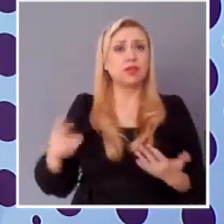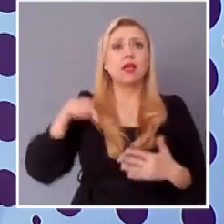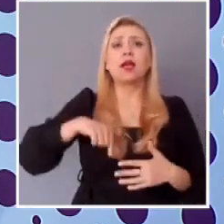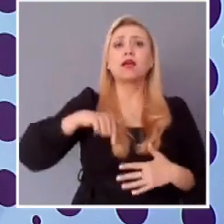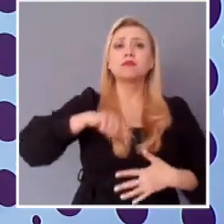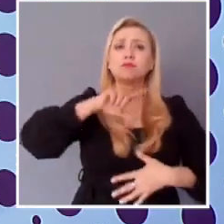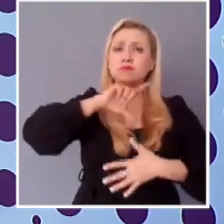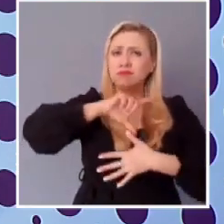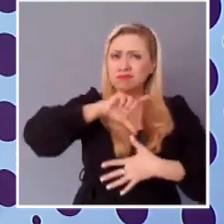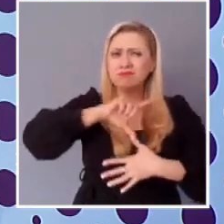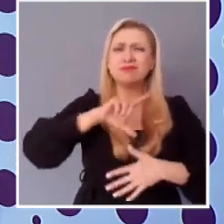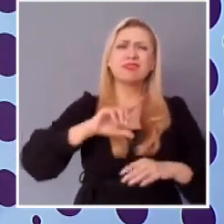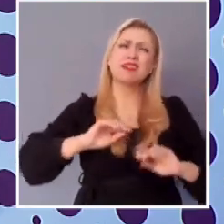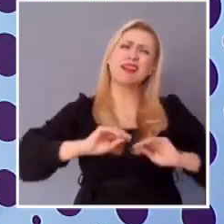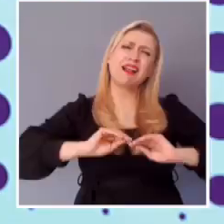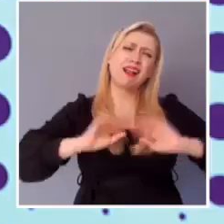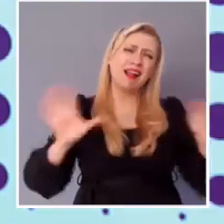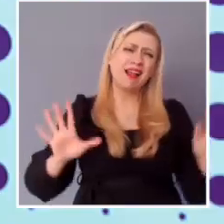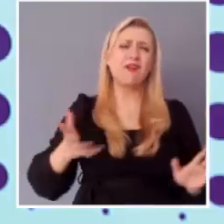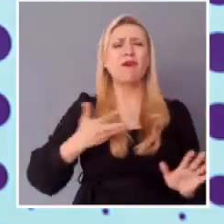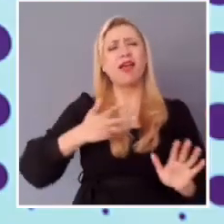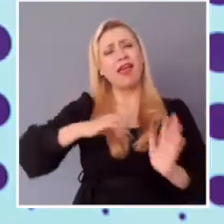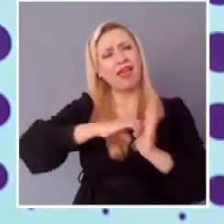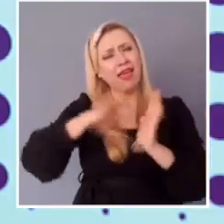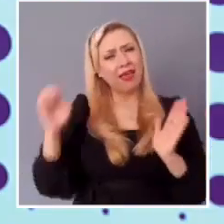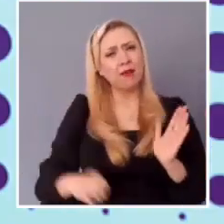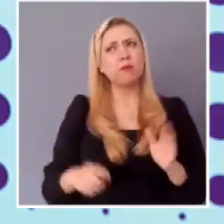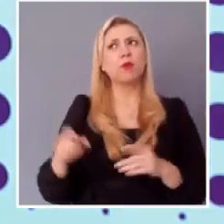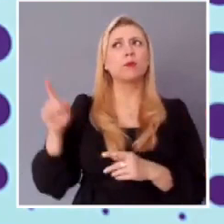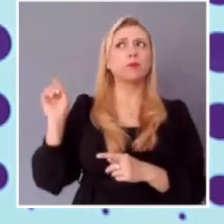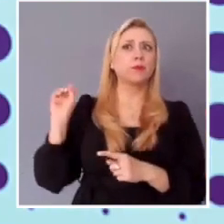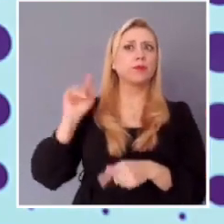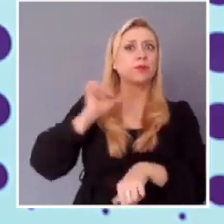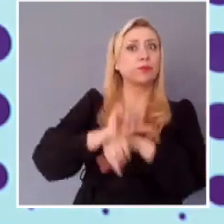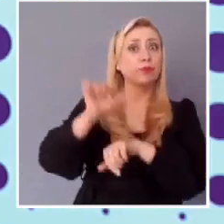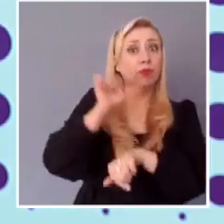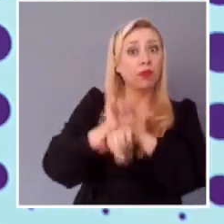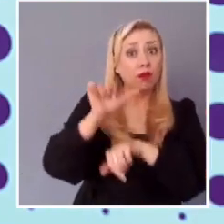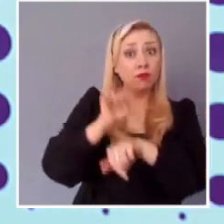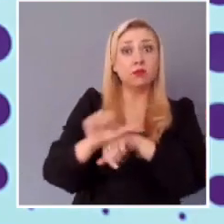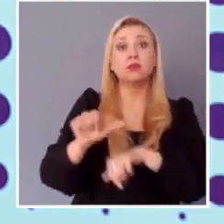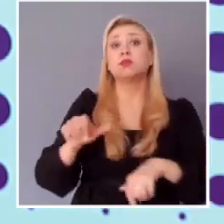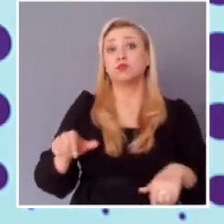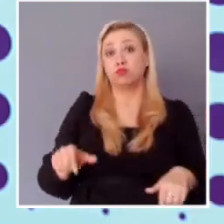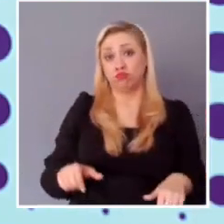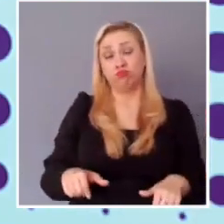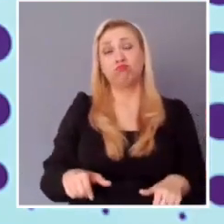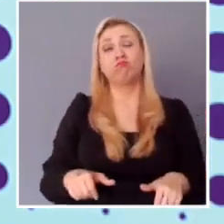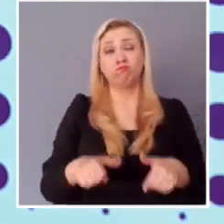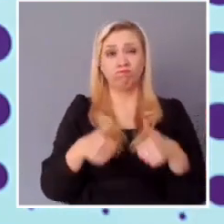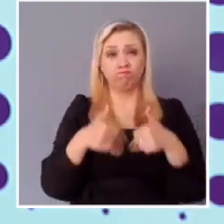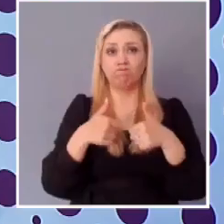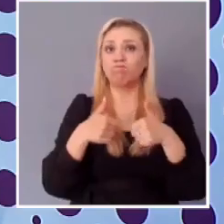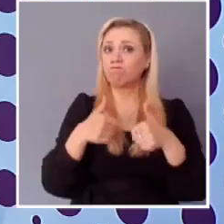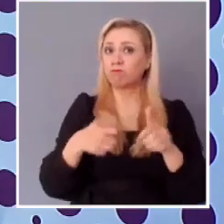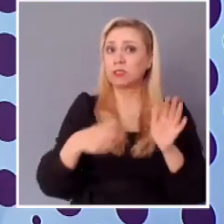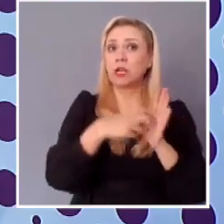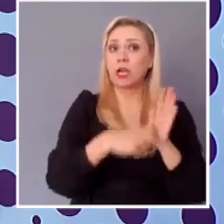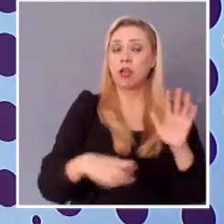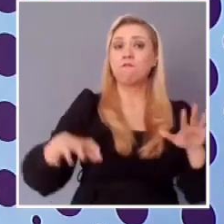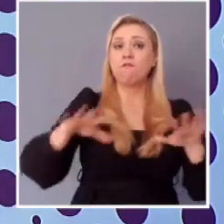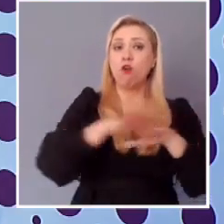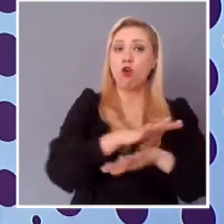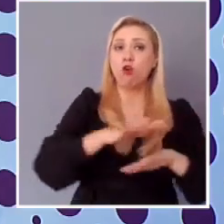Latina, por supuesto, hay ejemplos también. En Argentina, que es uno de los países donde se empezó a hablar de reformas en